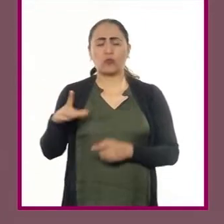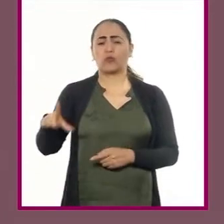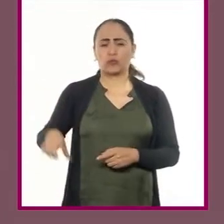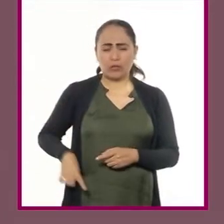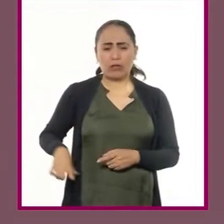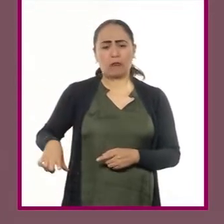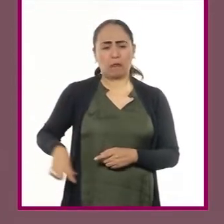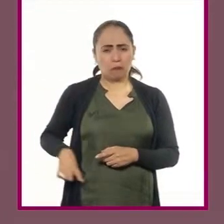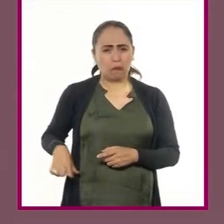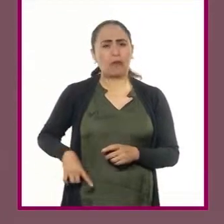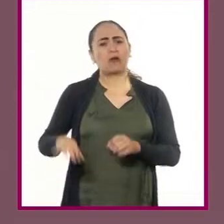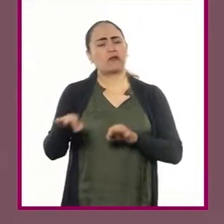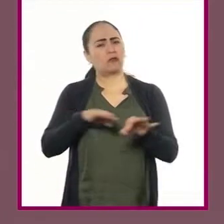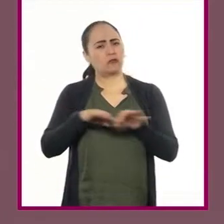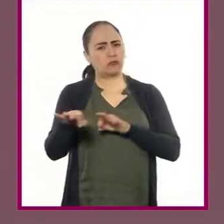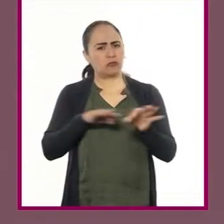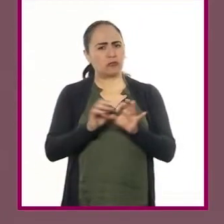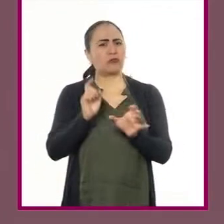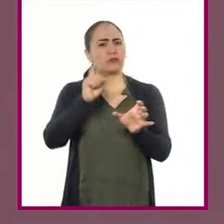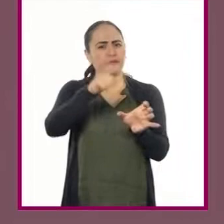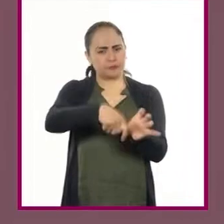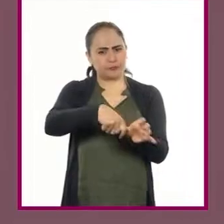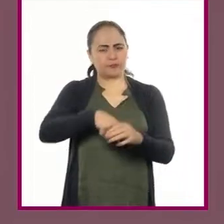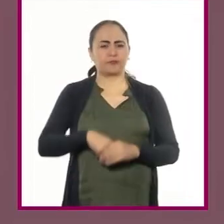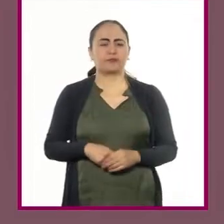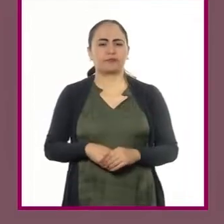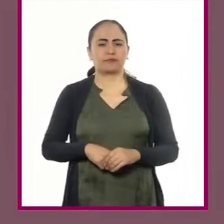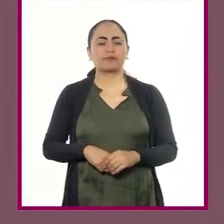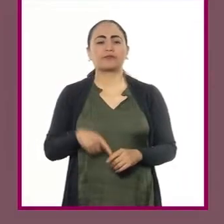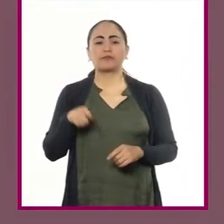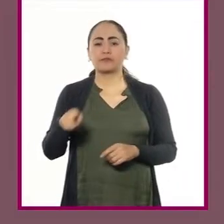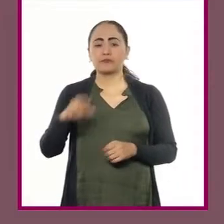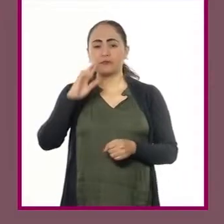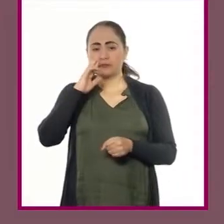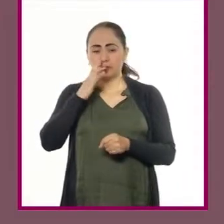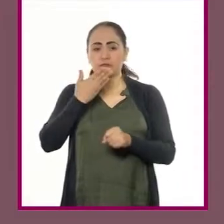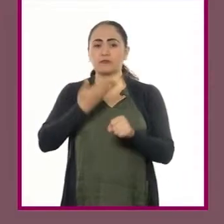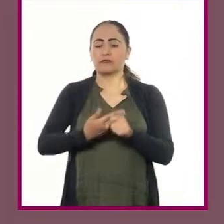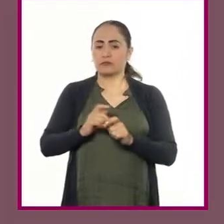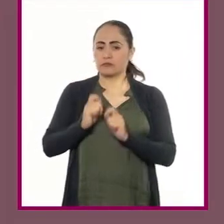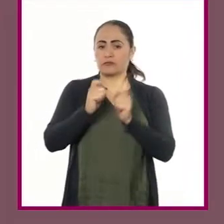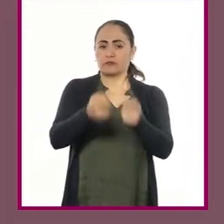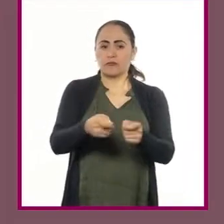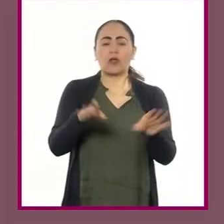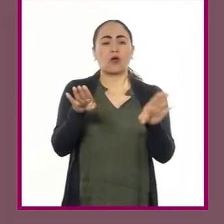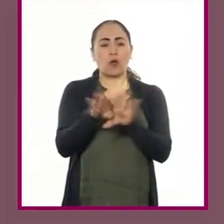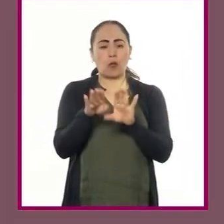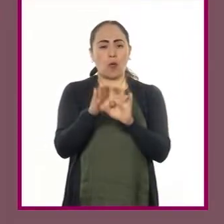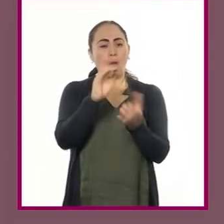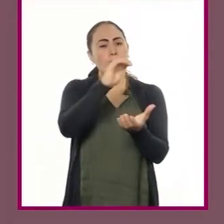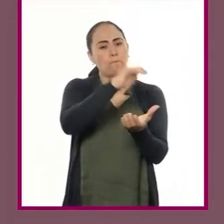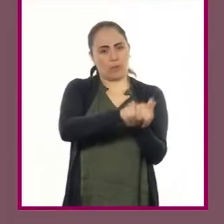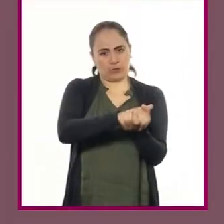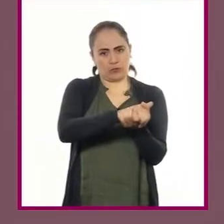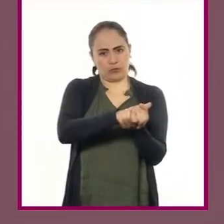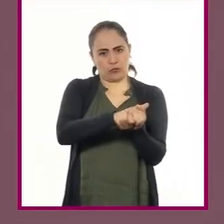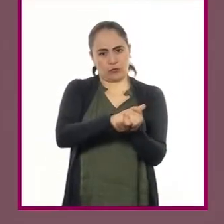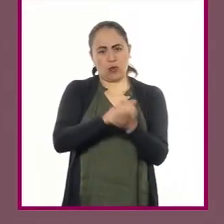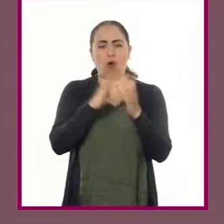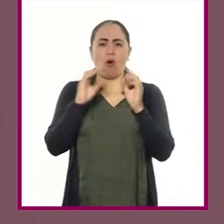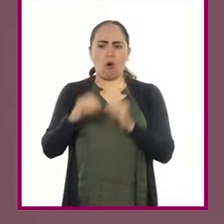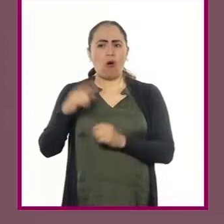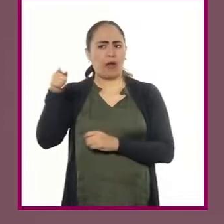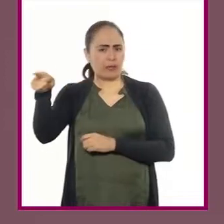en la administración virreinal. Estos cargos se podían adquirir a través del matrimonio o eran arrendados por la